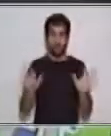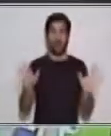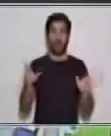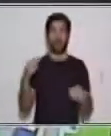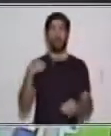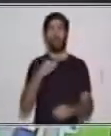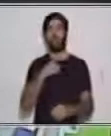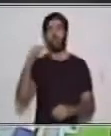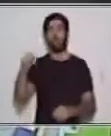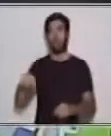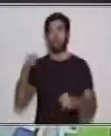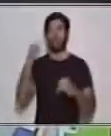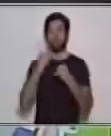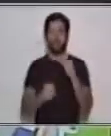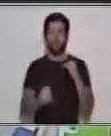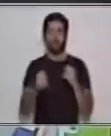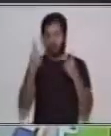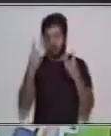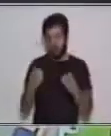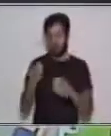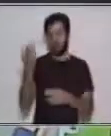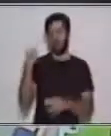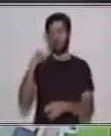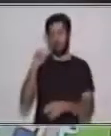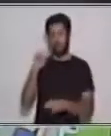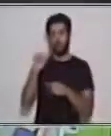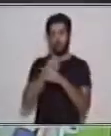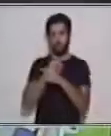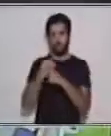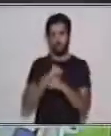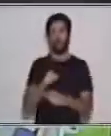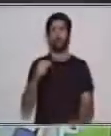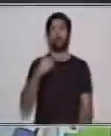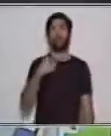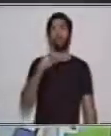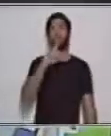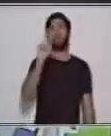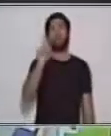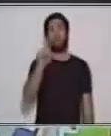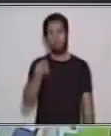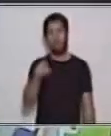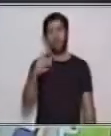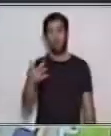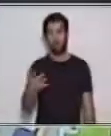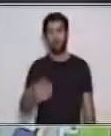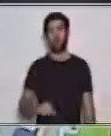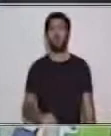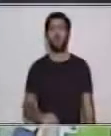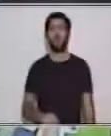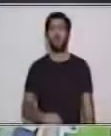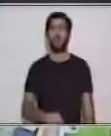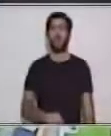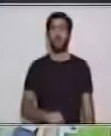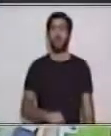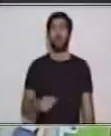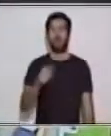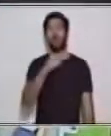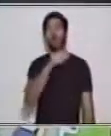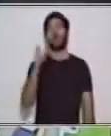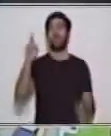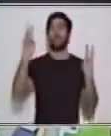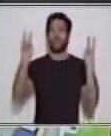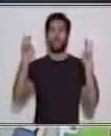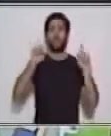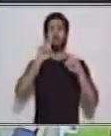estamos terminando. Vamos a recapitular un poco. Yo te hice una pregunta, mejor dicho, hicieron una pregunta